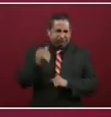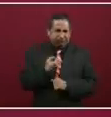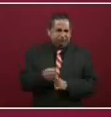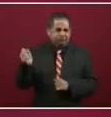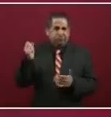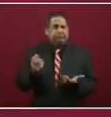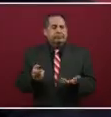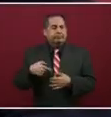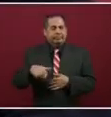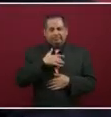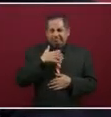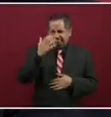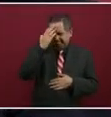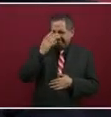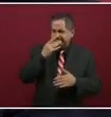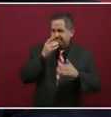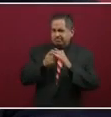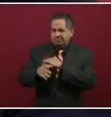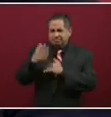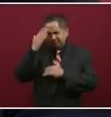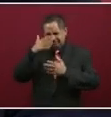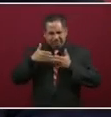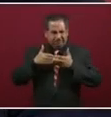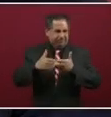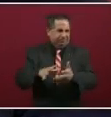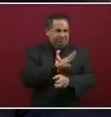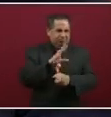y conocen, tienen bases navales